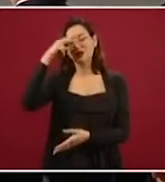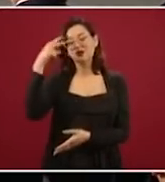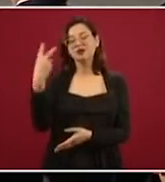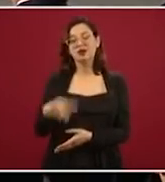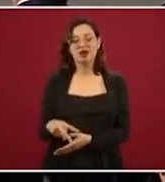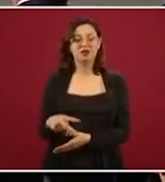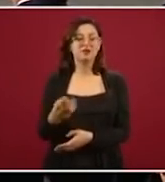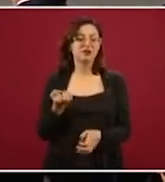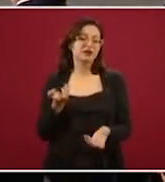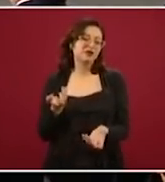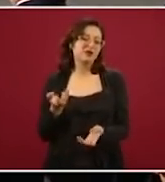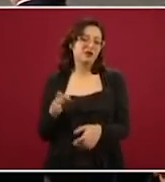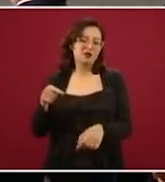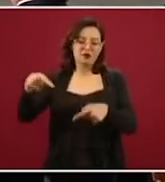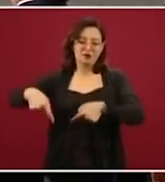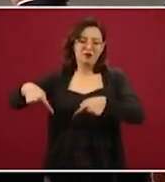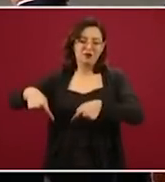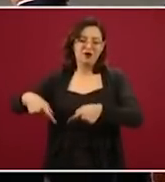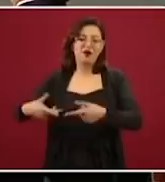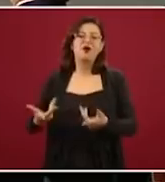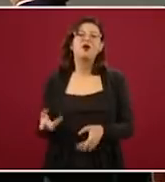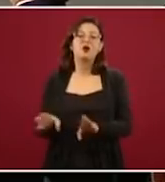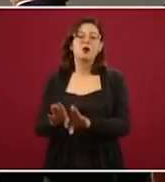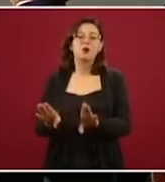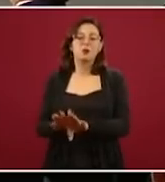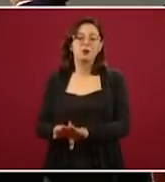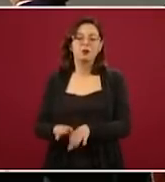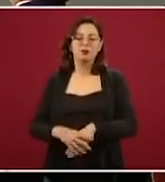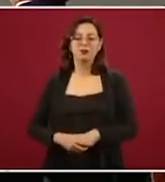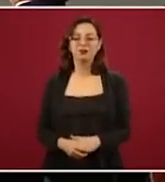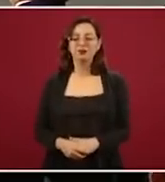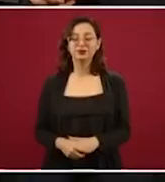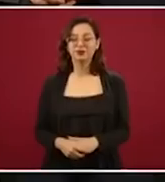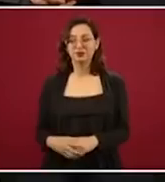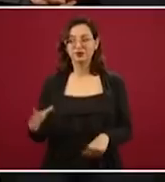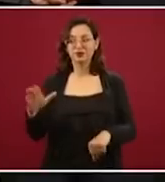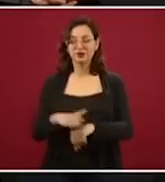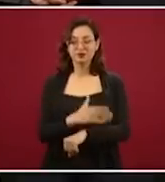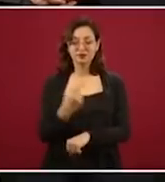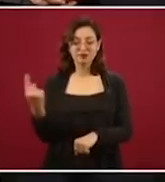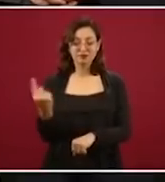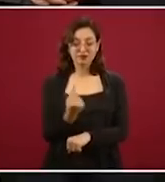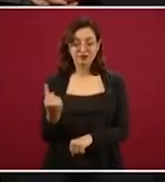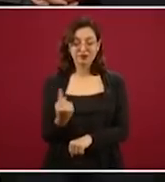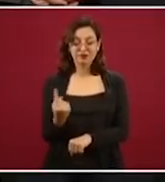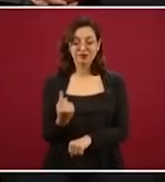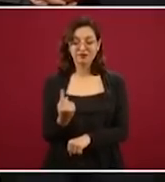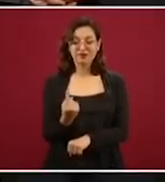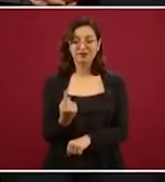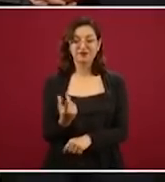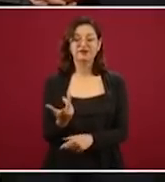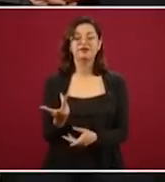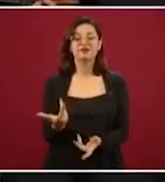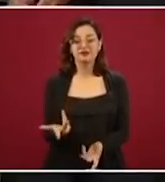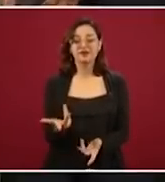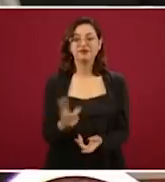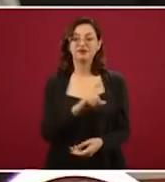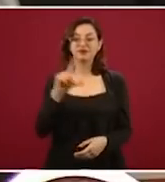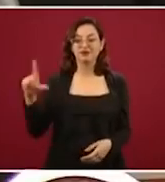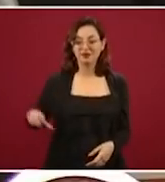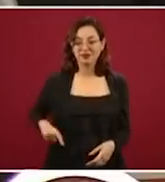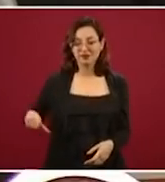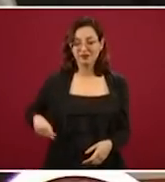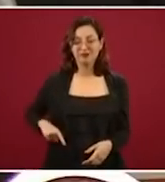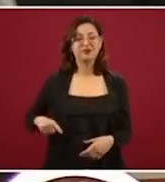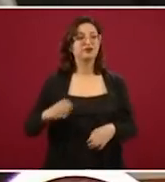un plan que tiene el gobierno de la ciudad, porque se está convocando a los gobiernos